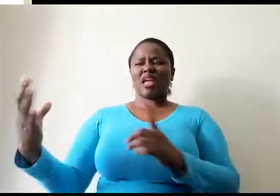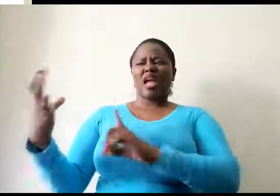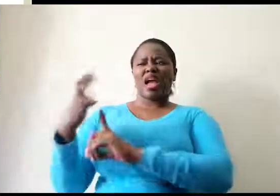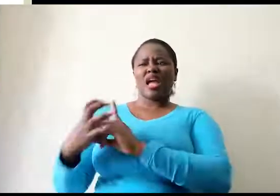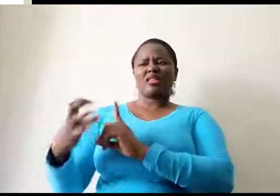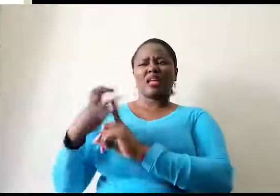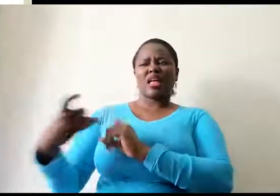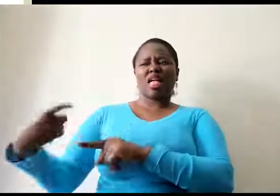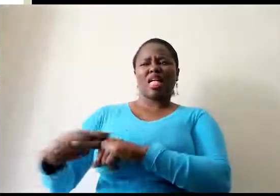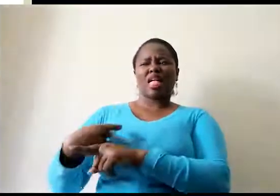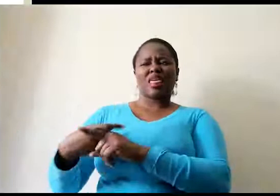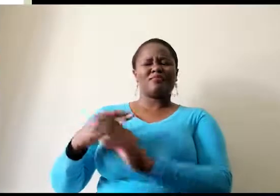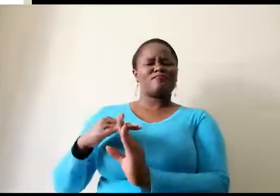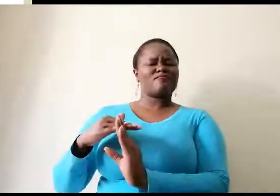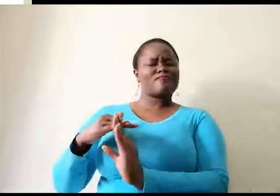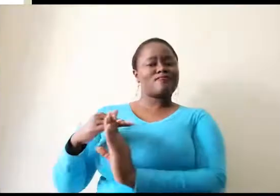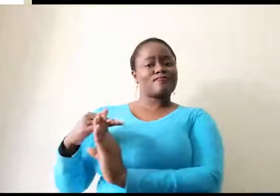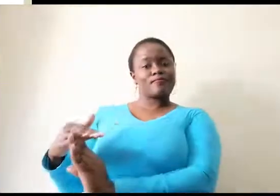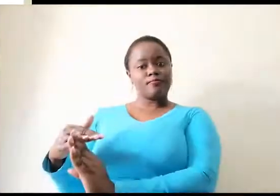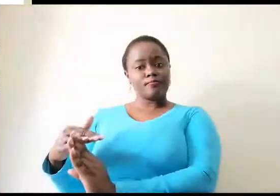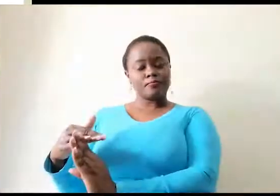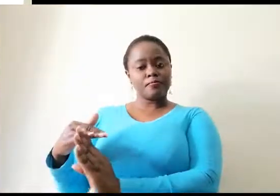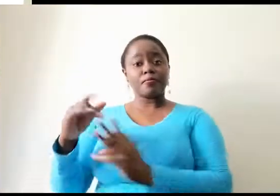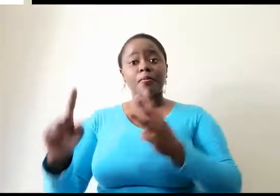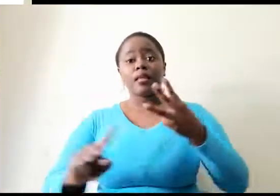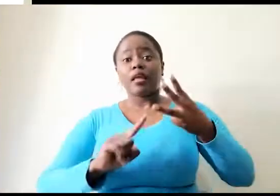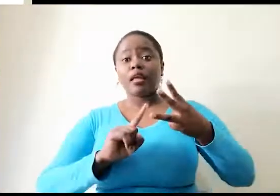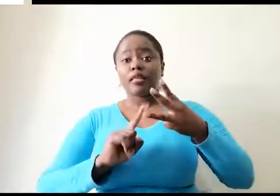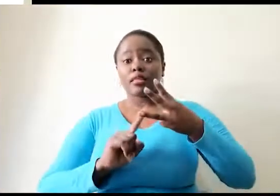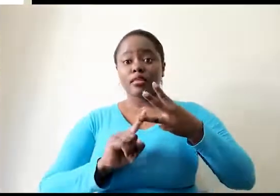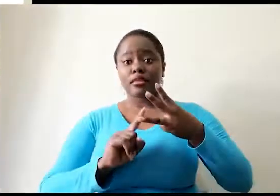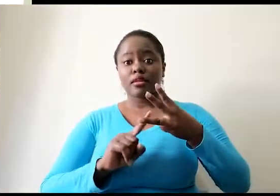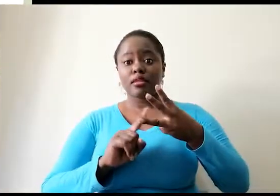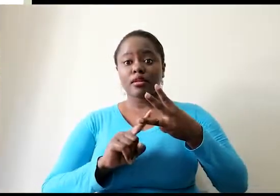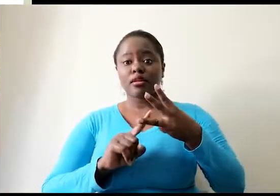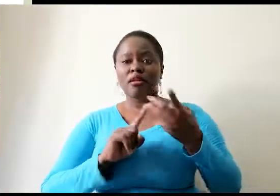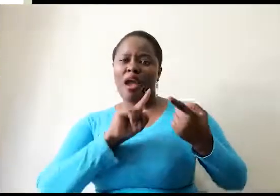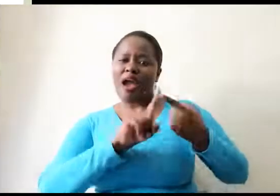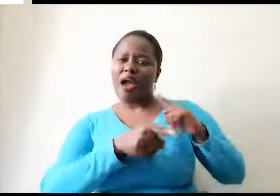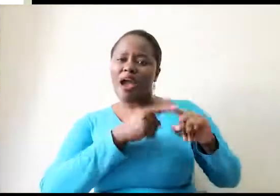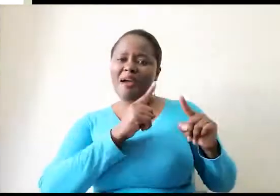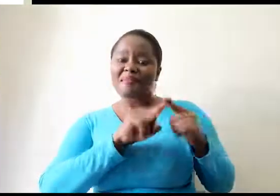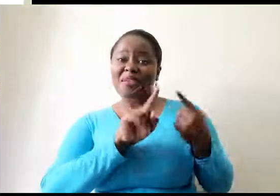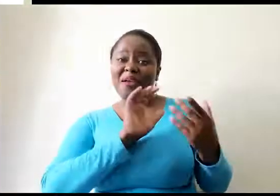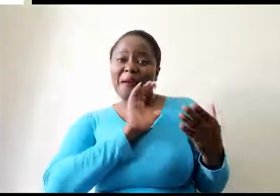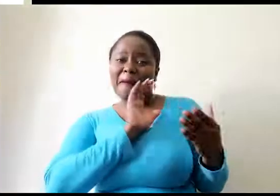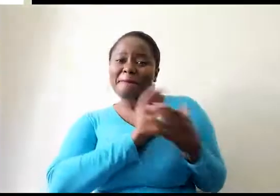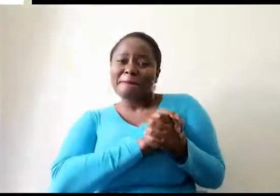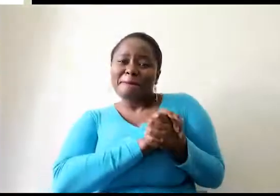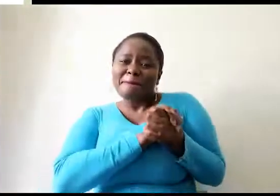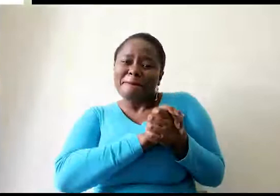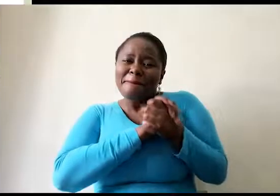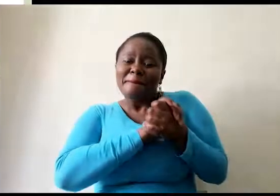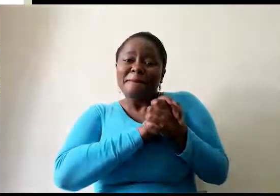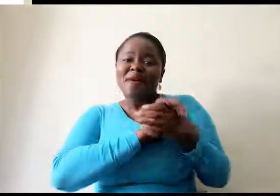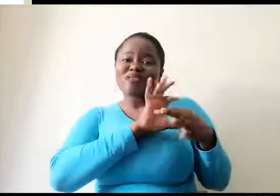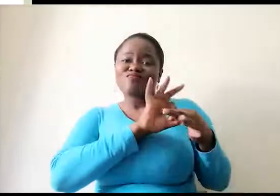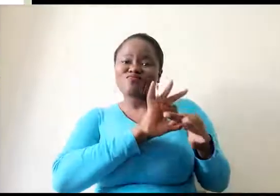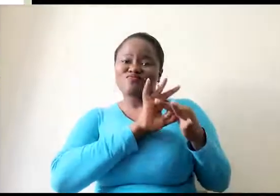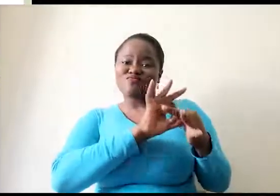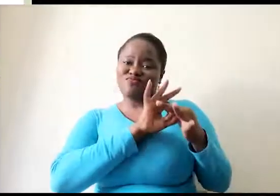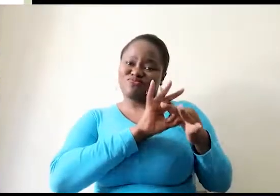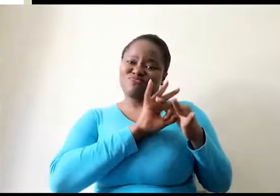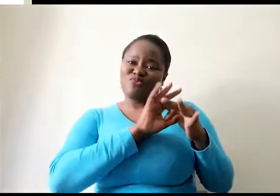nada me perturba. Y 3, establecer vínculos de amistad entre